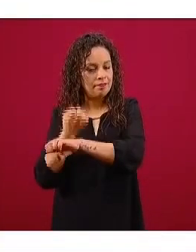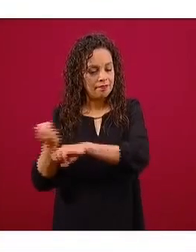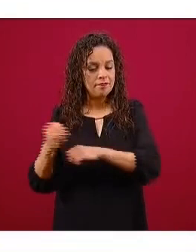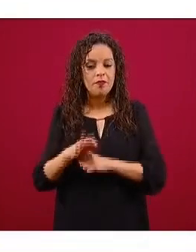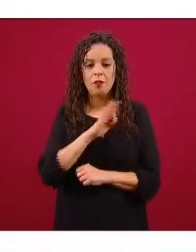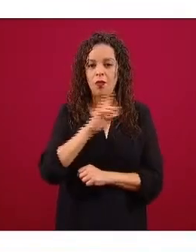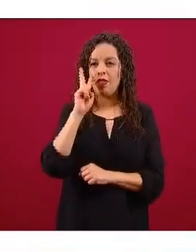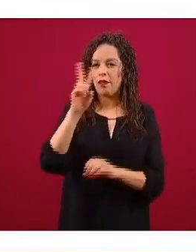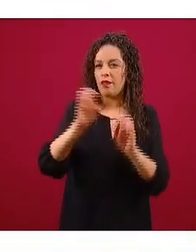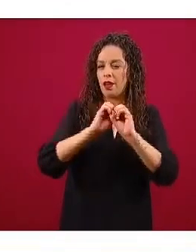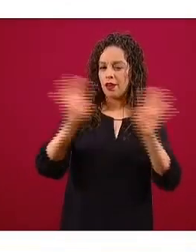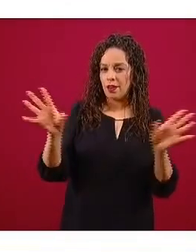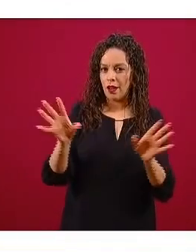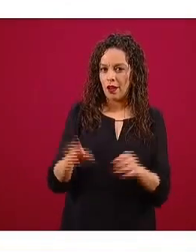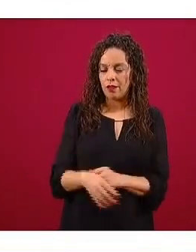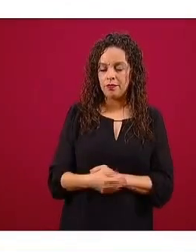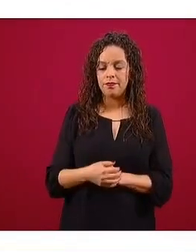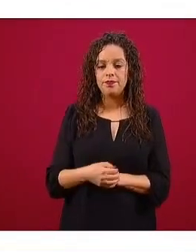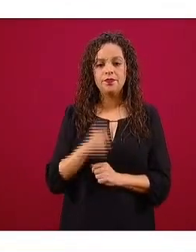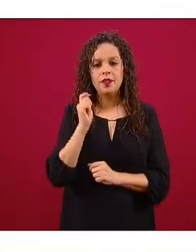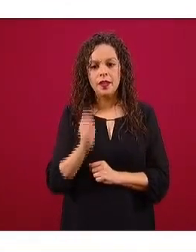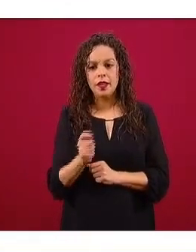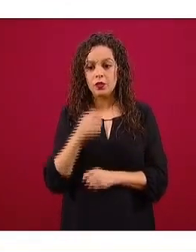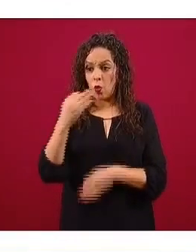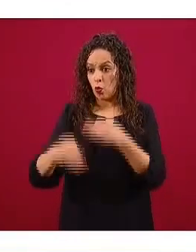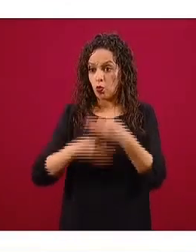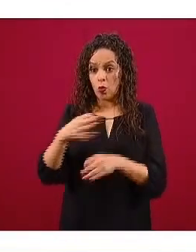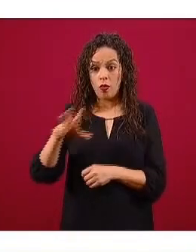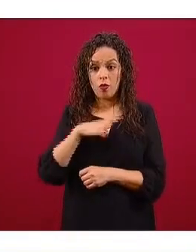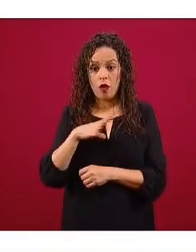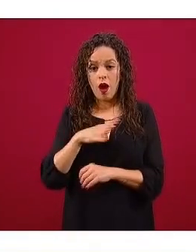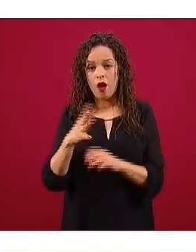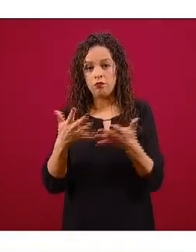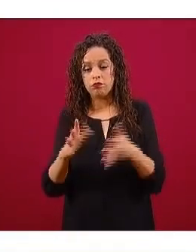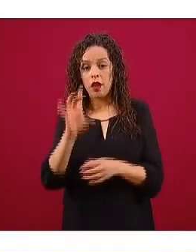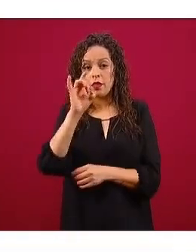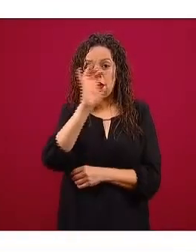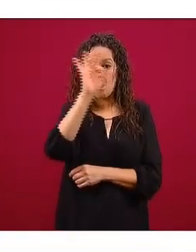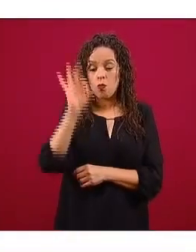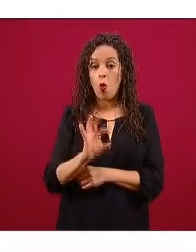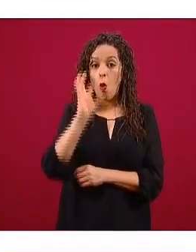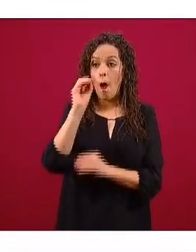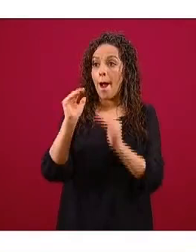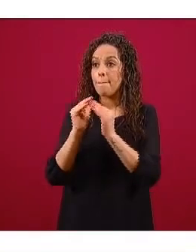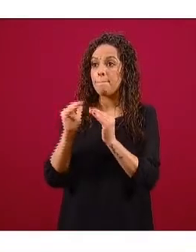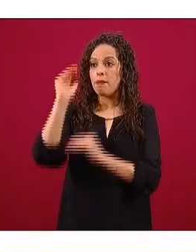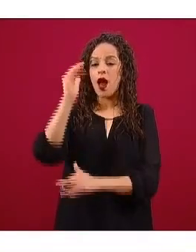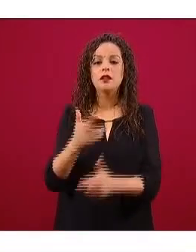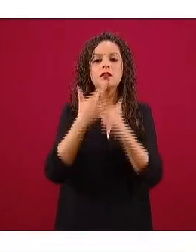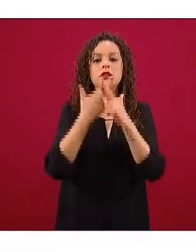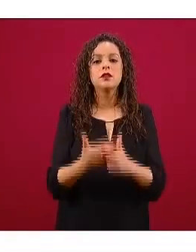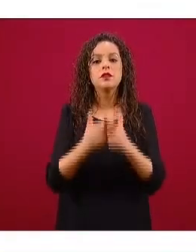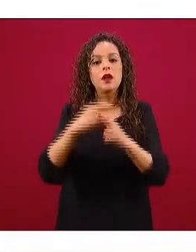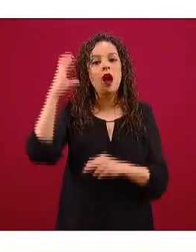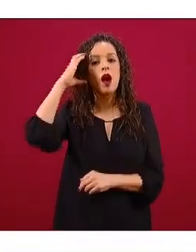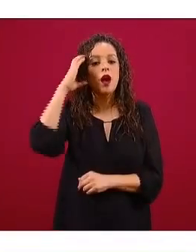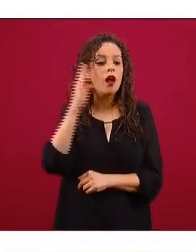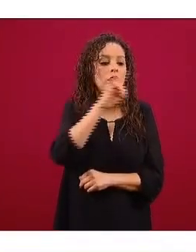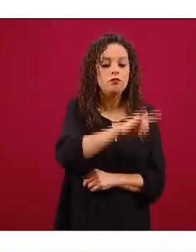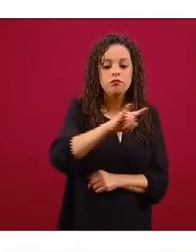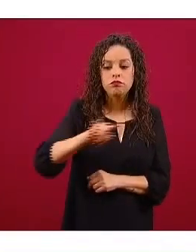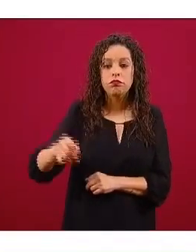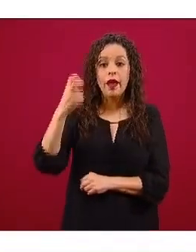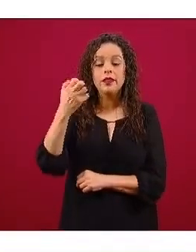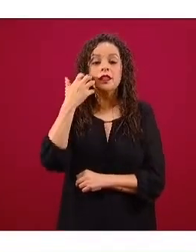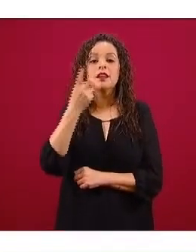Hacemos notar que todas tienen al menos un 30% o más de disponibilidad, lo cual es bueno porque